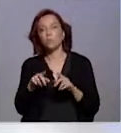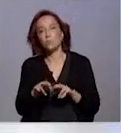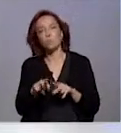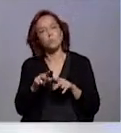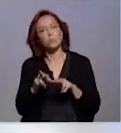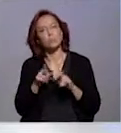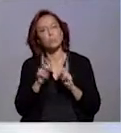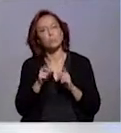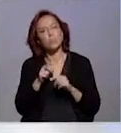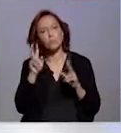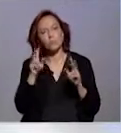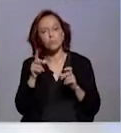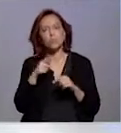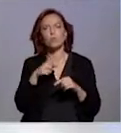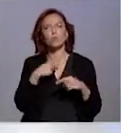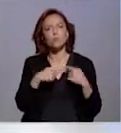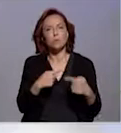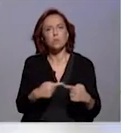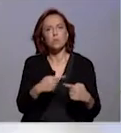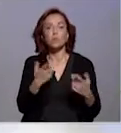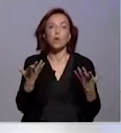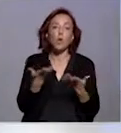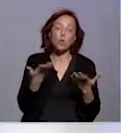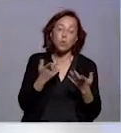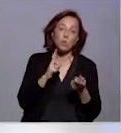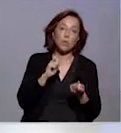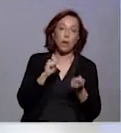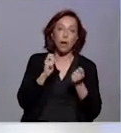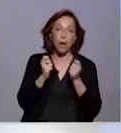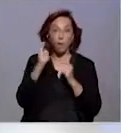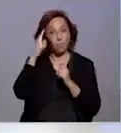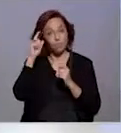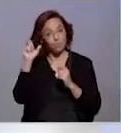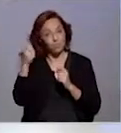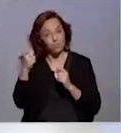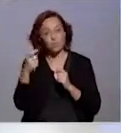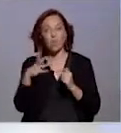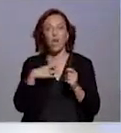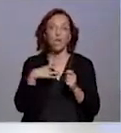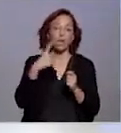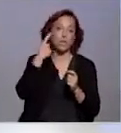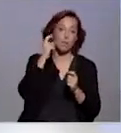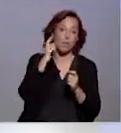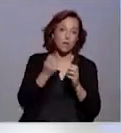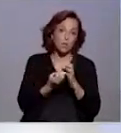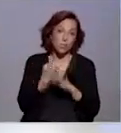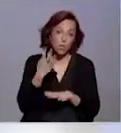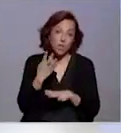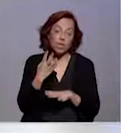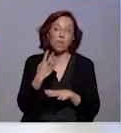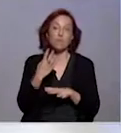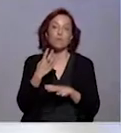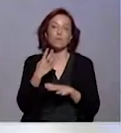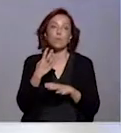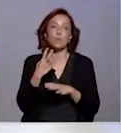por suerte está cambiando tenemos una cantidad de iniciativas que se están llevando adelante a nivel nacional de a